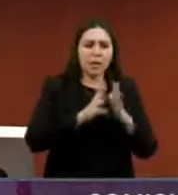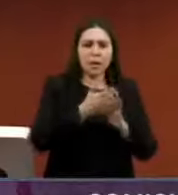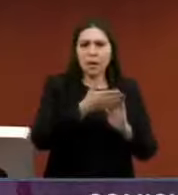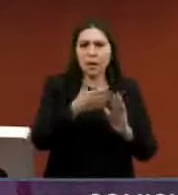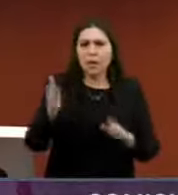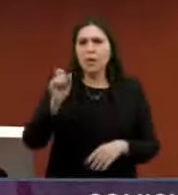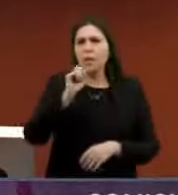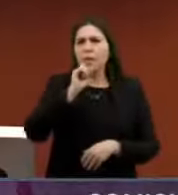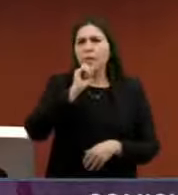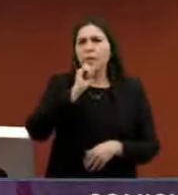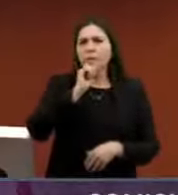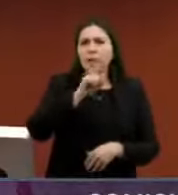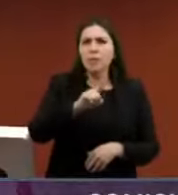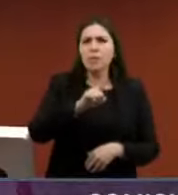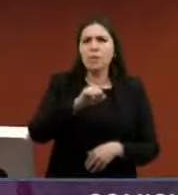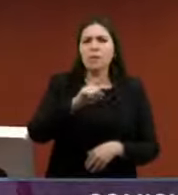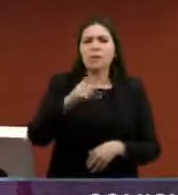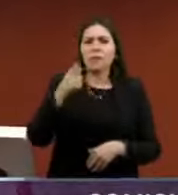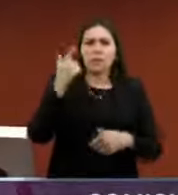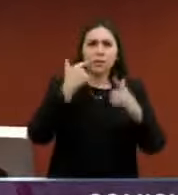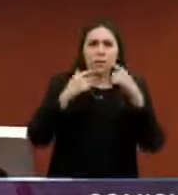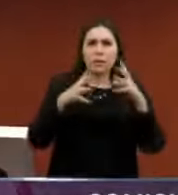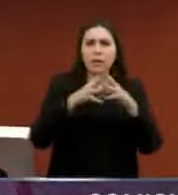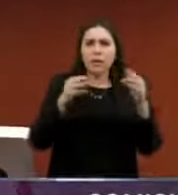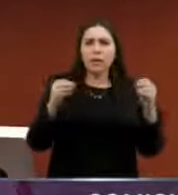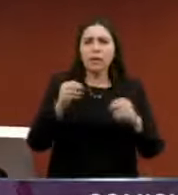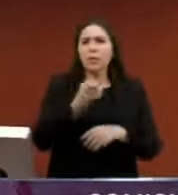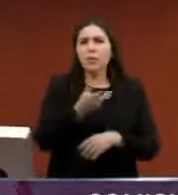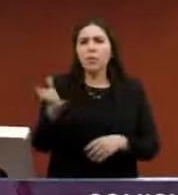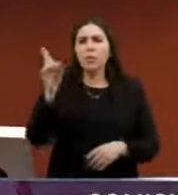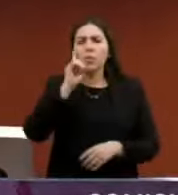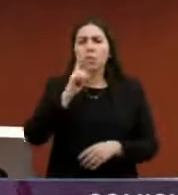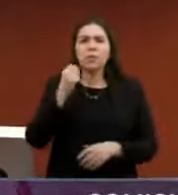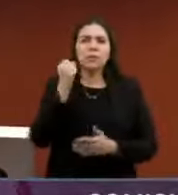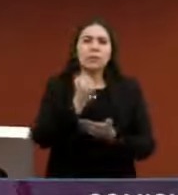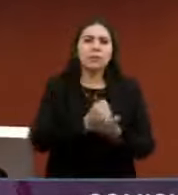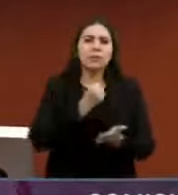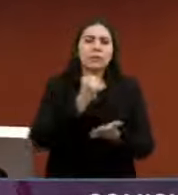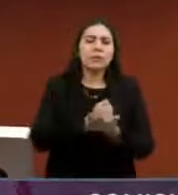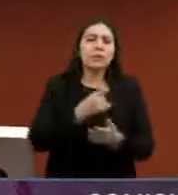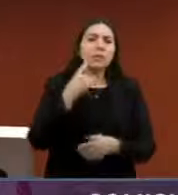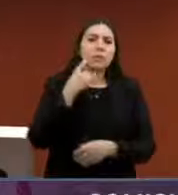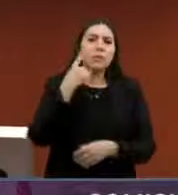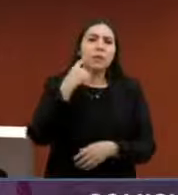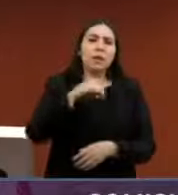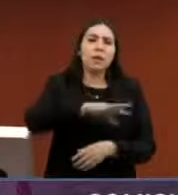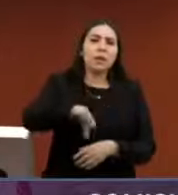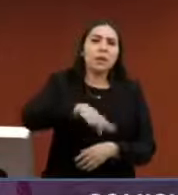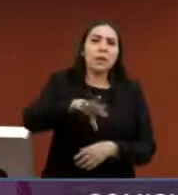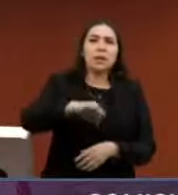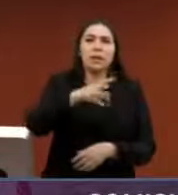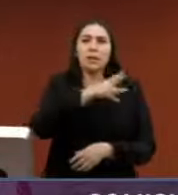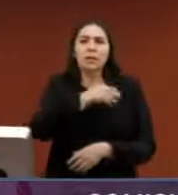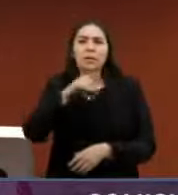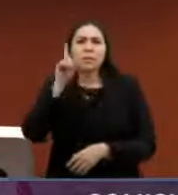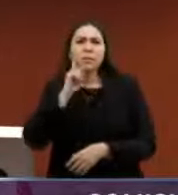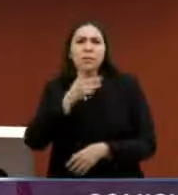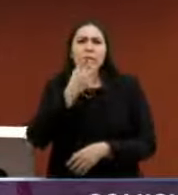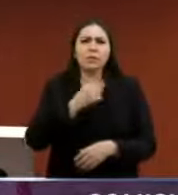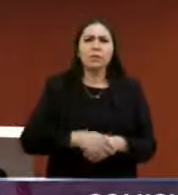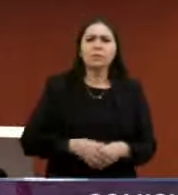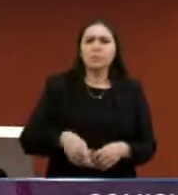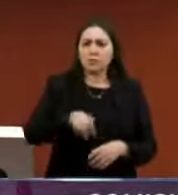Hemos llorado por los desaparecidos como mujeres que luchan por encontrar a sus hijos e hijas. Por supuesto,